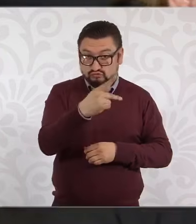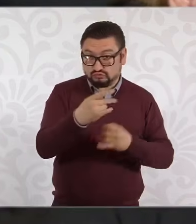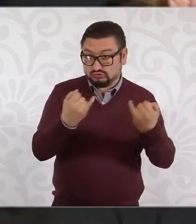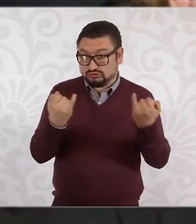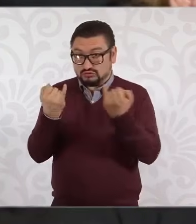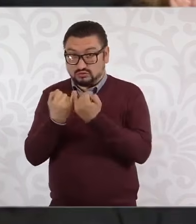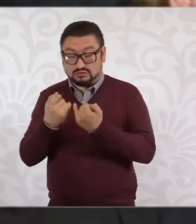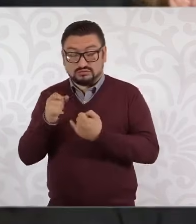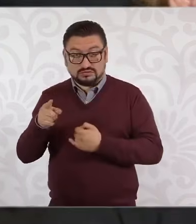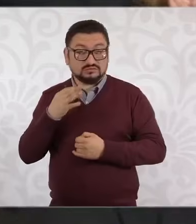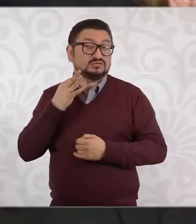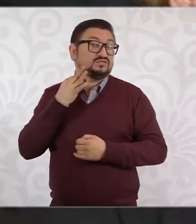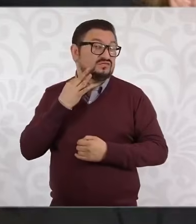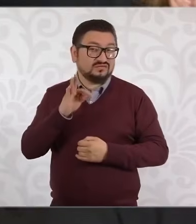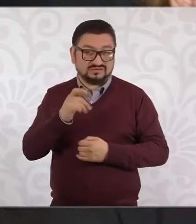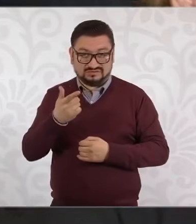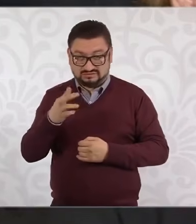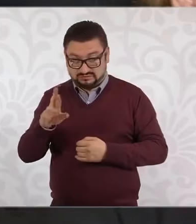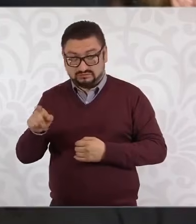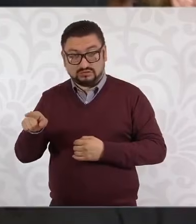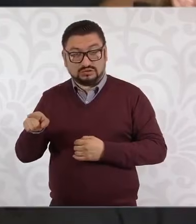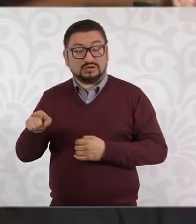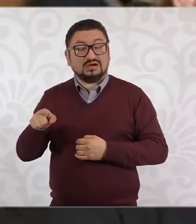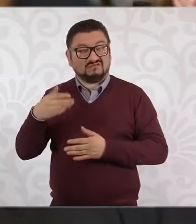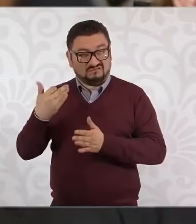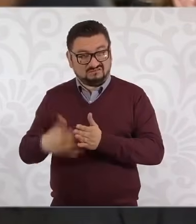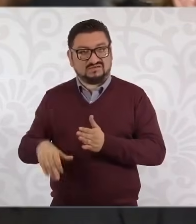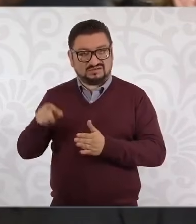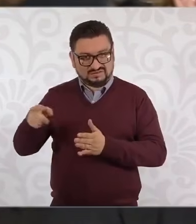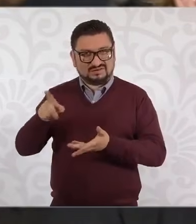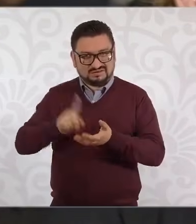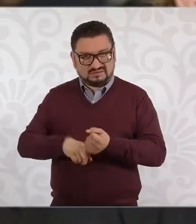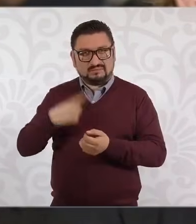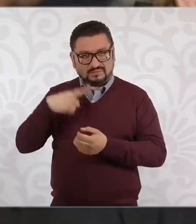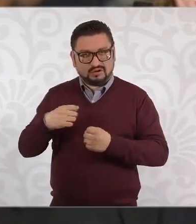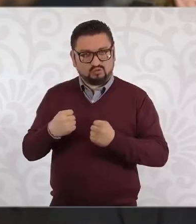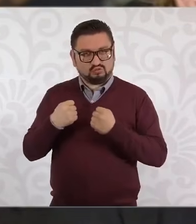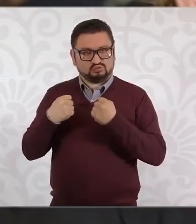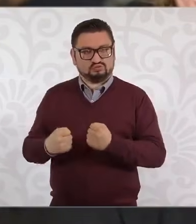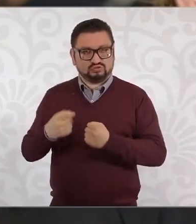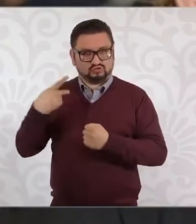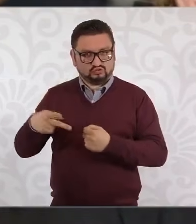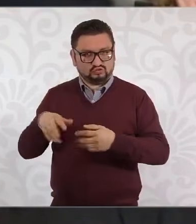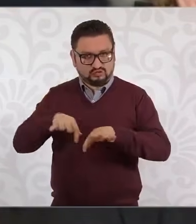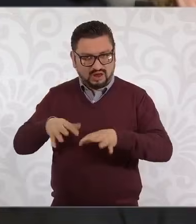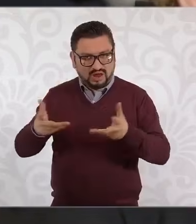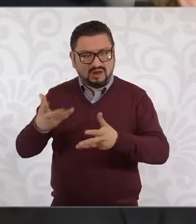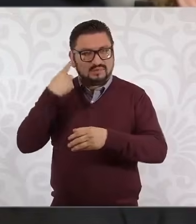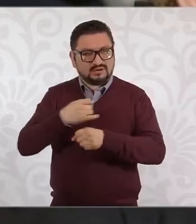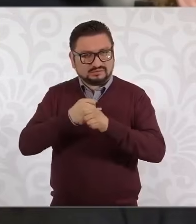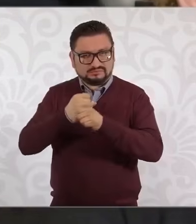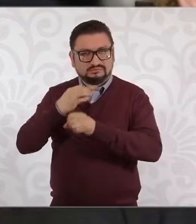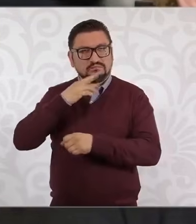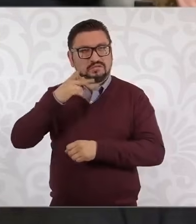la Fiscalía requiere un mayor trabajo para fortalecer sus tareas de investigación